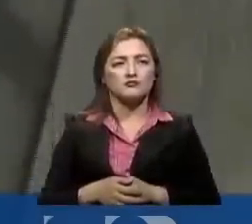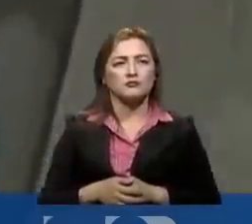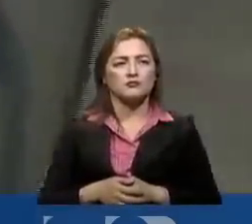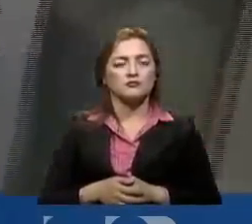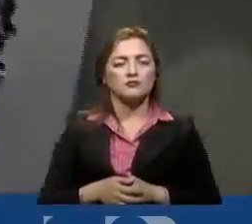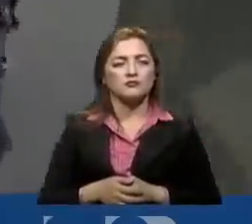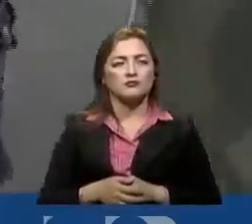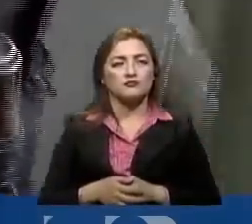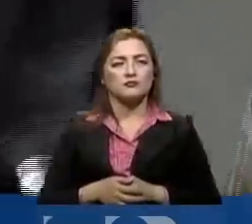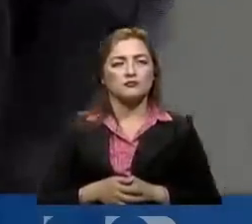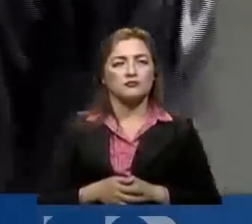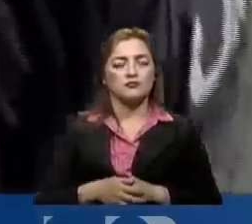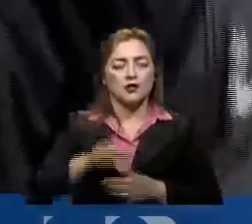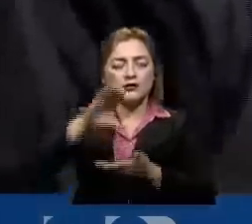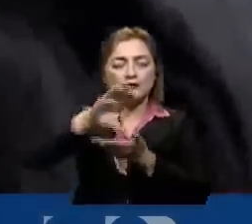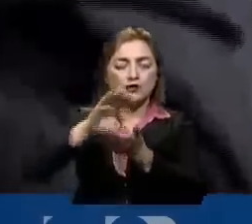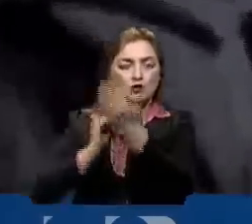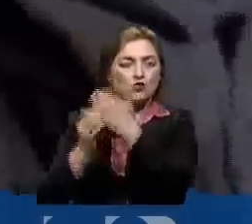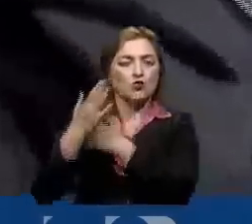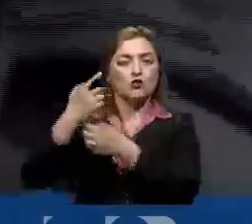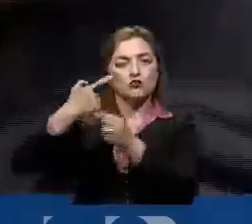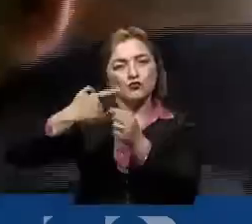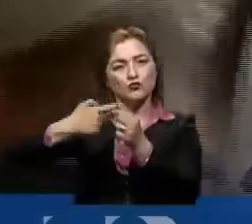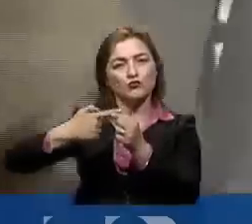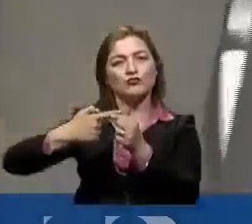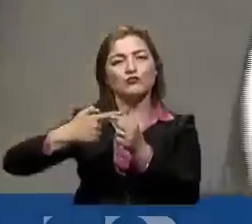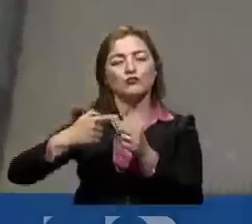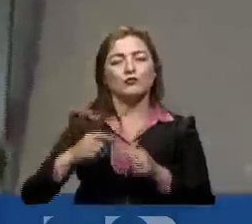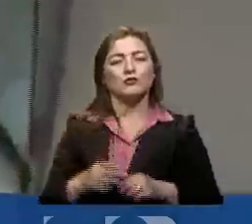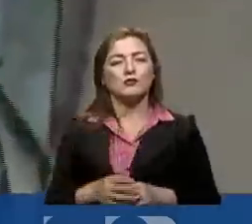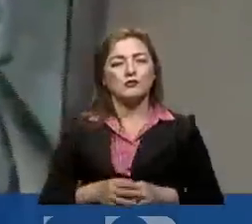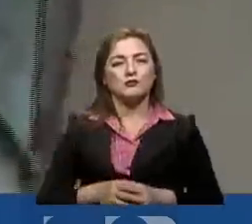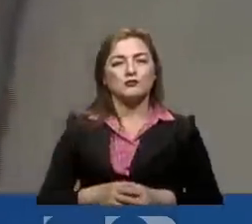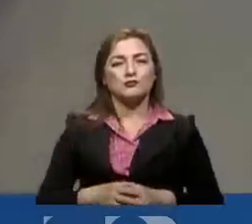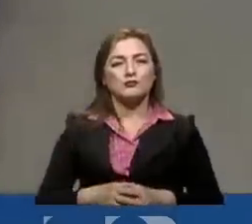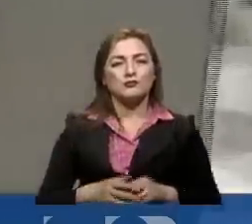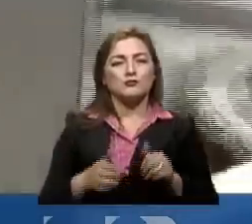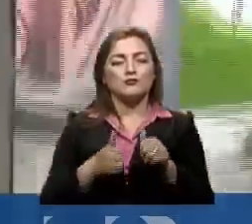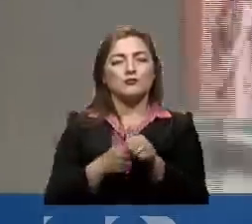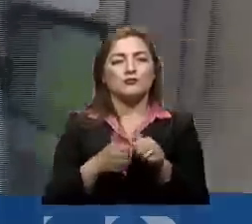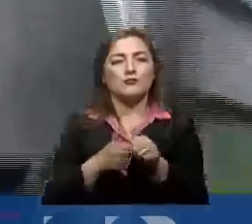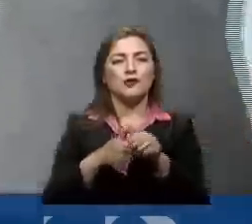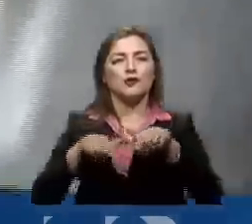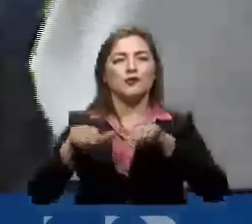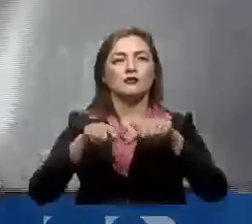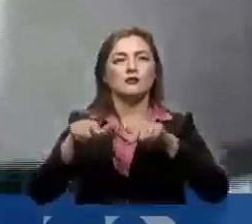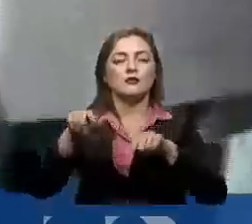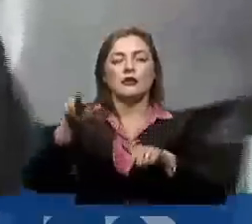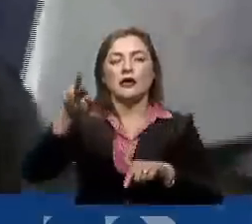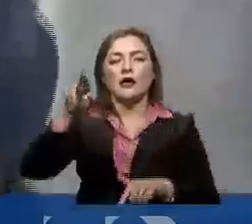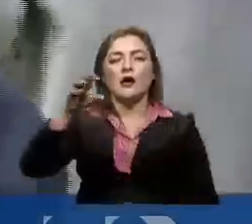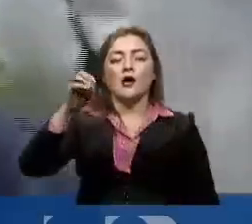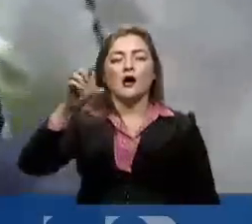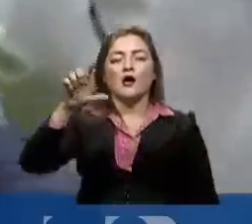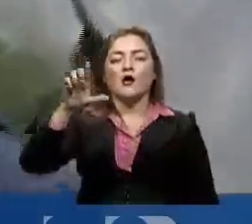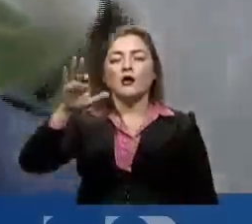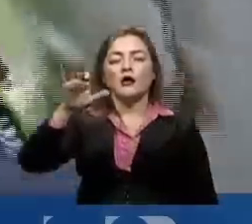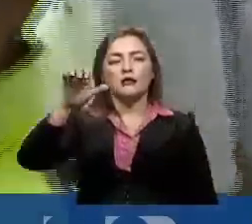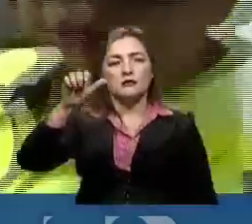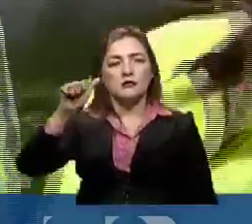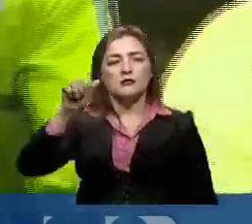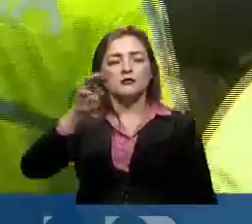sector, en el centro histórico de Quito y en todas estas, en las zonas aledañas como la Recoleta, el Machángara. Nosotros